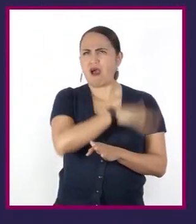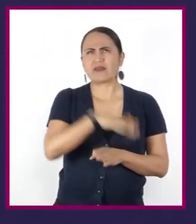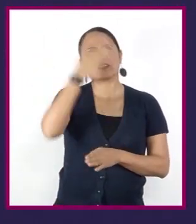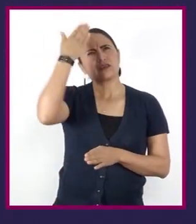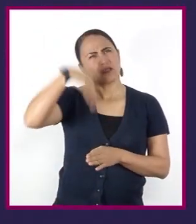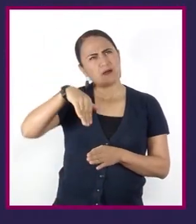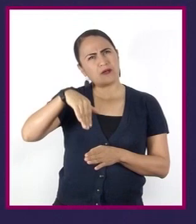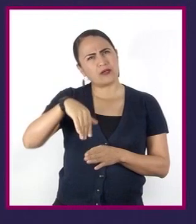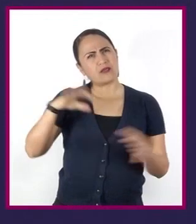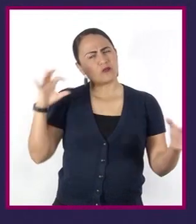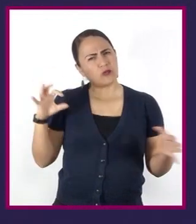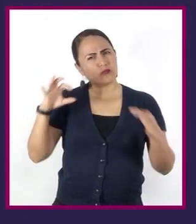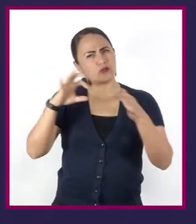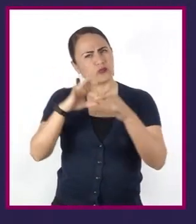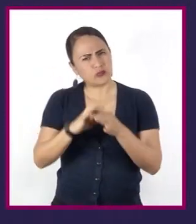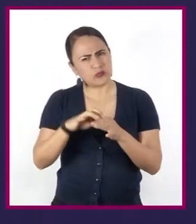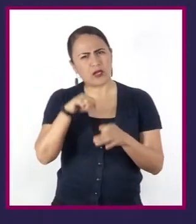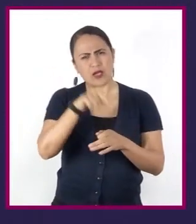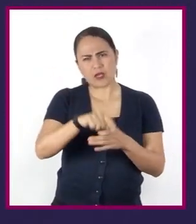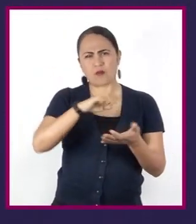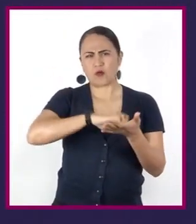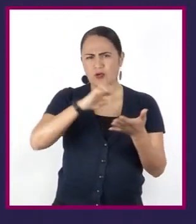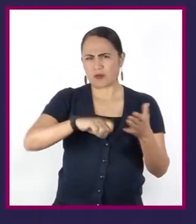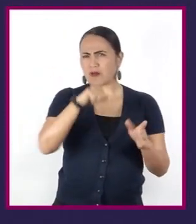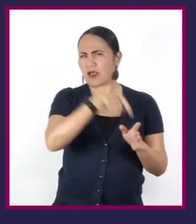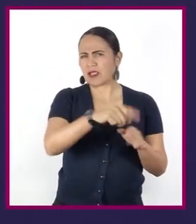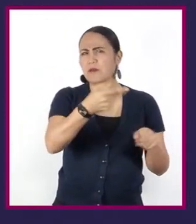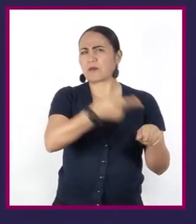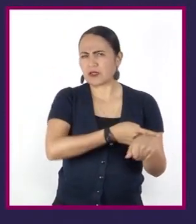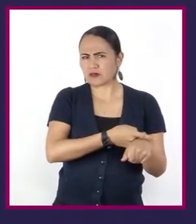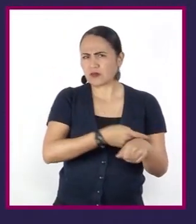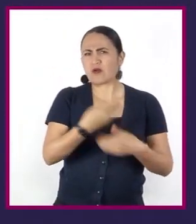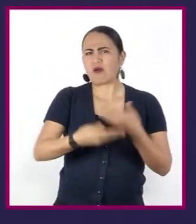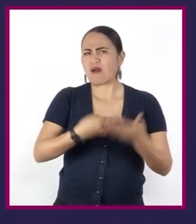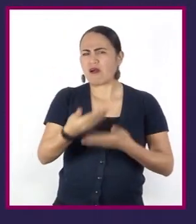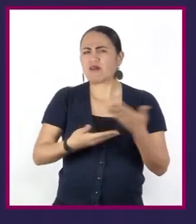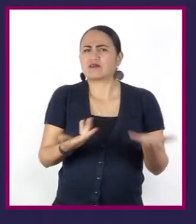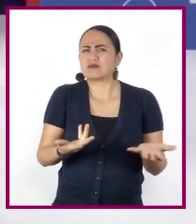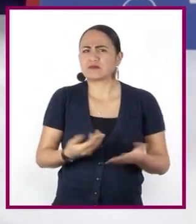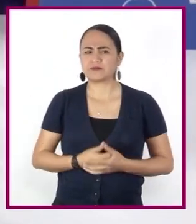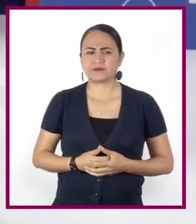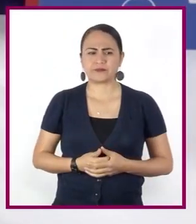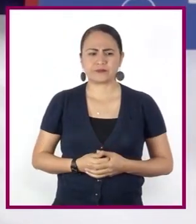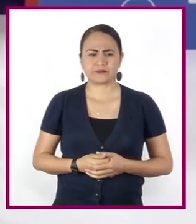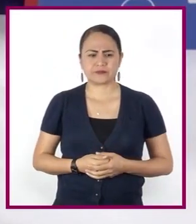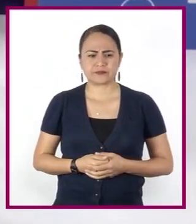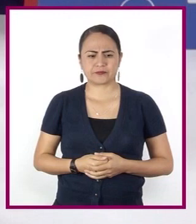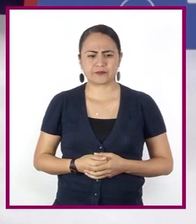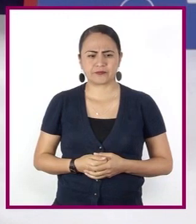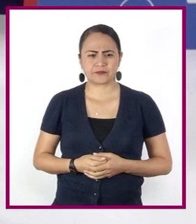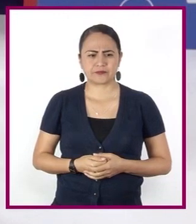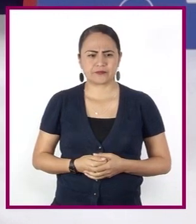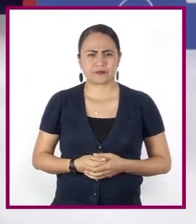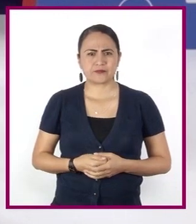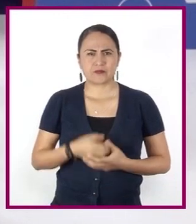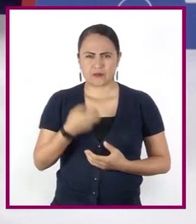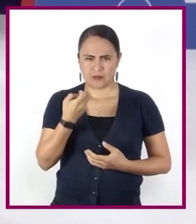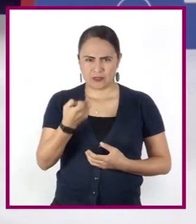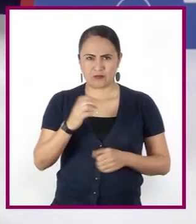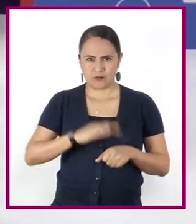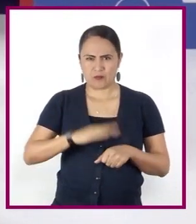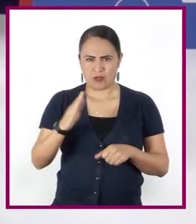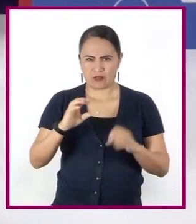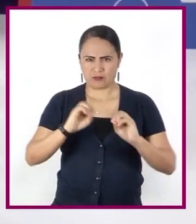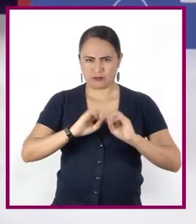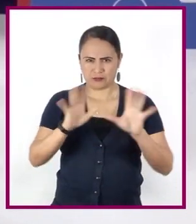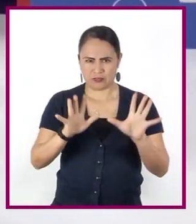entendamos mejor qué fue lo que sucedió y cuál fue su trascendencia. Para que esto quede más claro, te invito